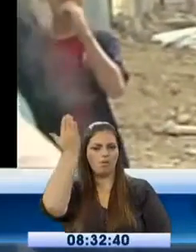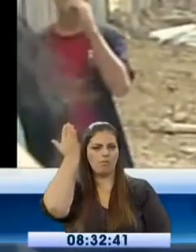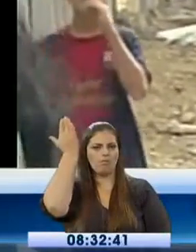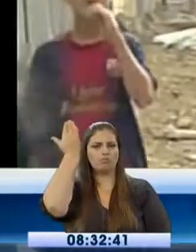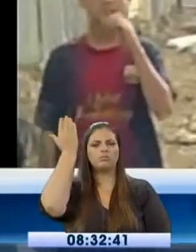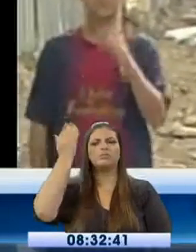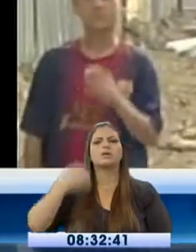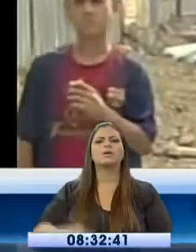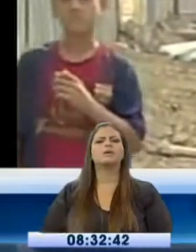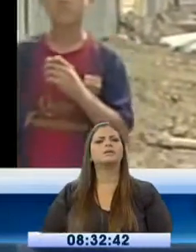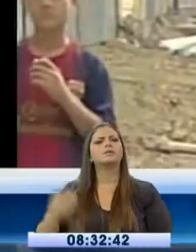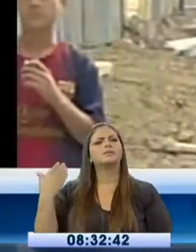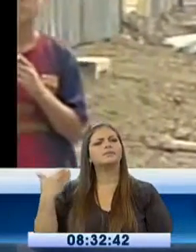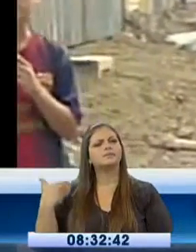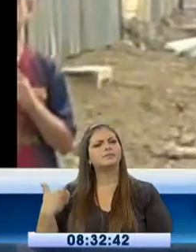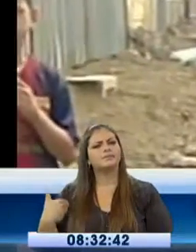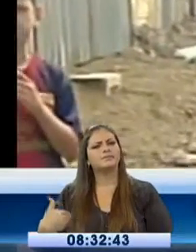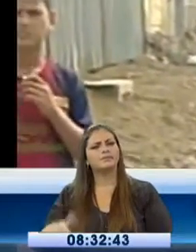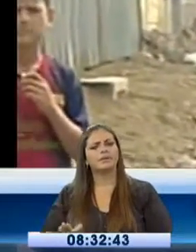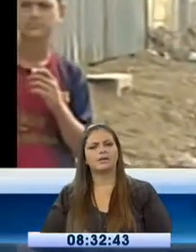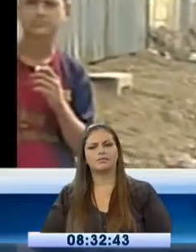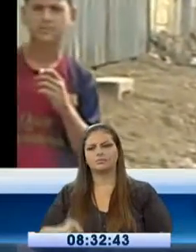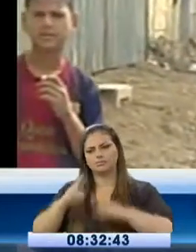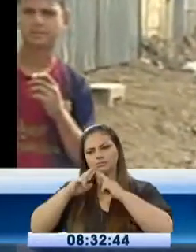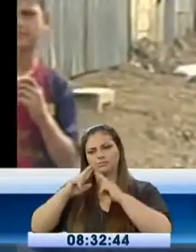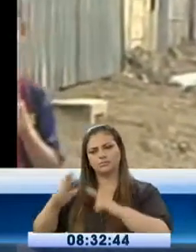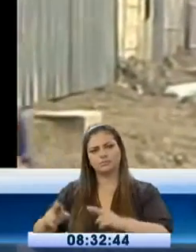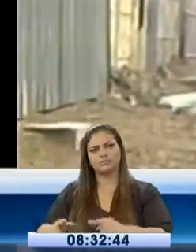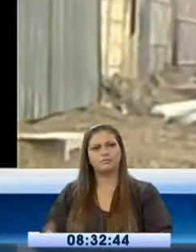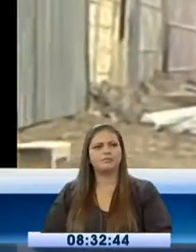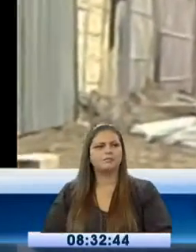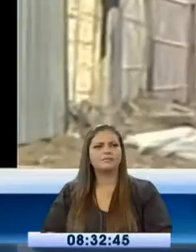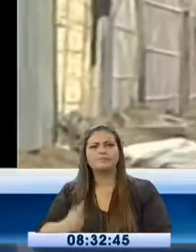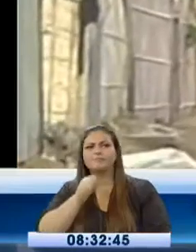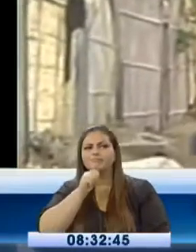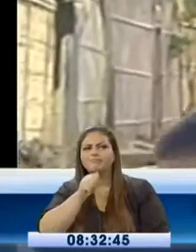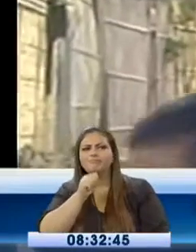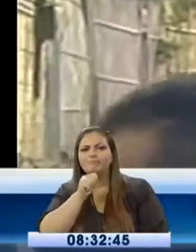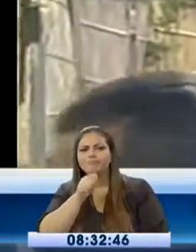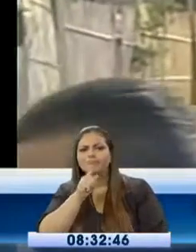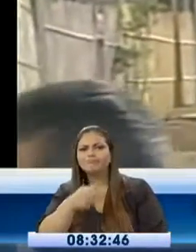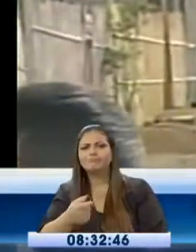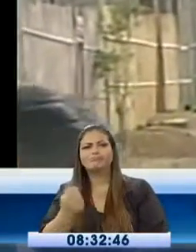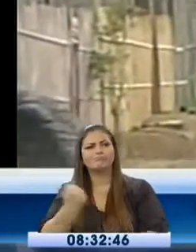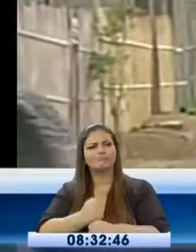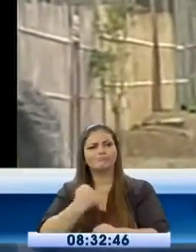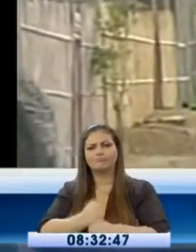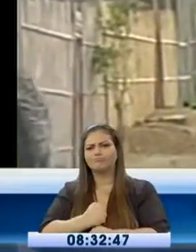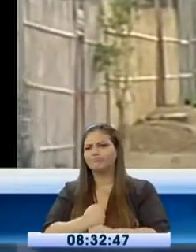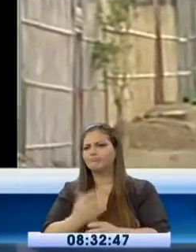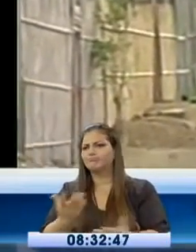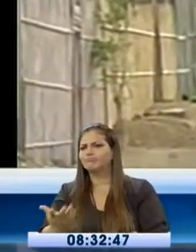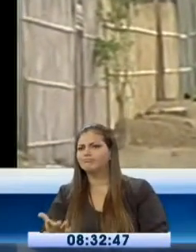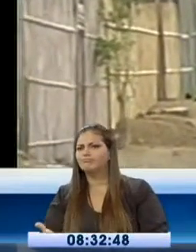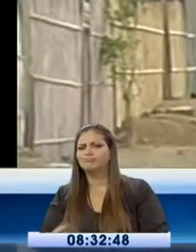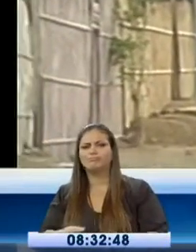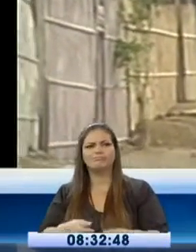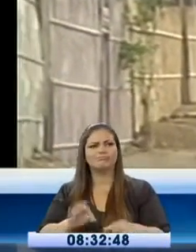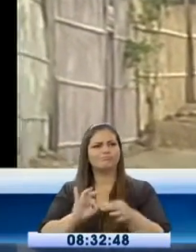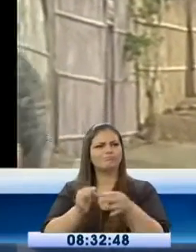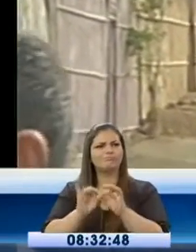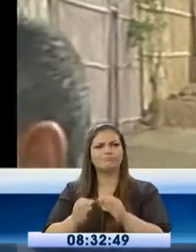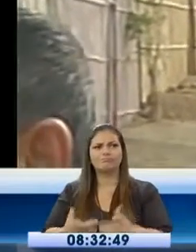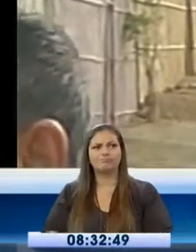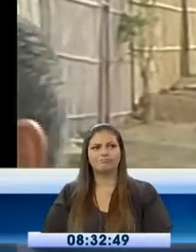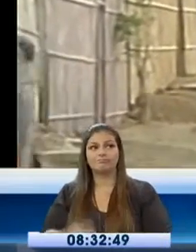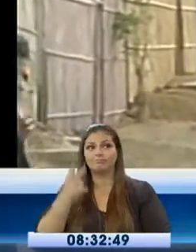por la lámpara aquí, juro... Mira, vea, el foco nomás ahí, vea, está prendida. Porque ¿qué pasa? Ahí, vemos nosotros, ahí está la lumbra, de hecho